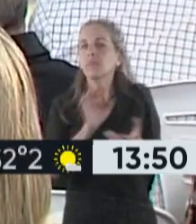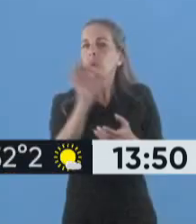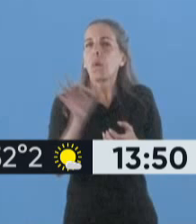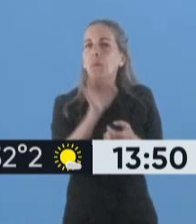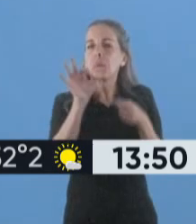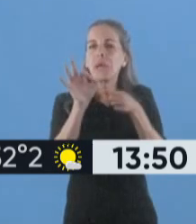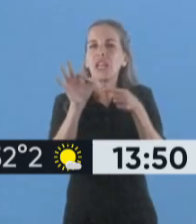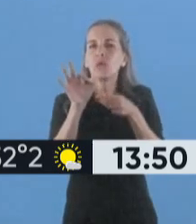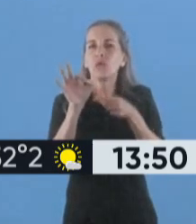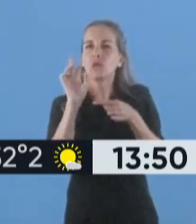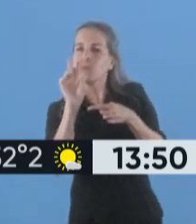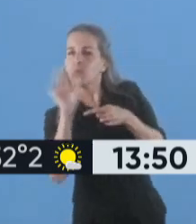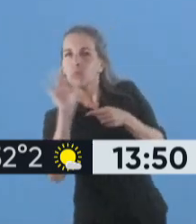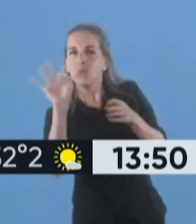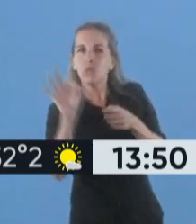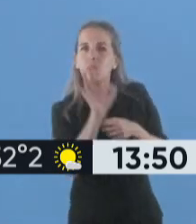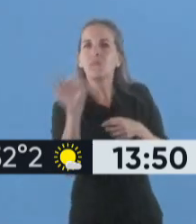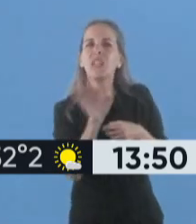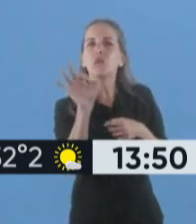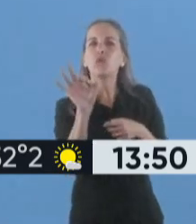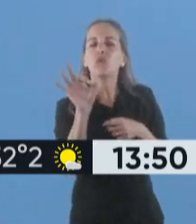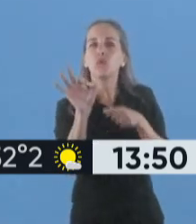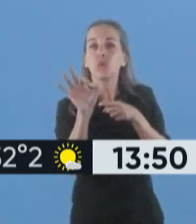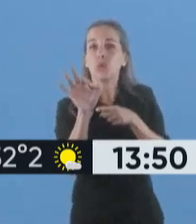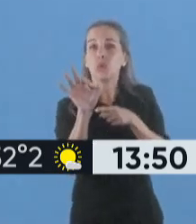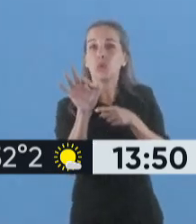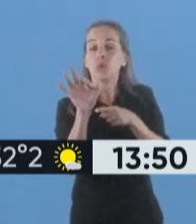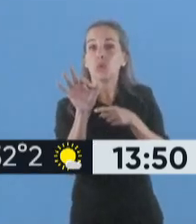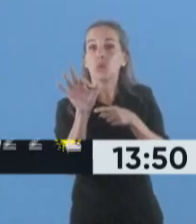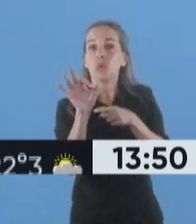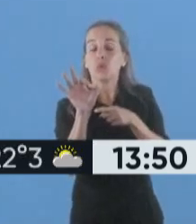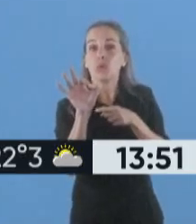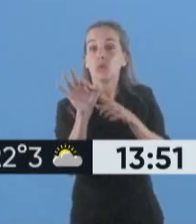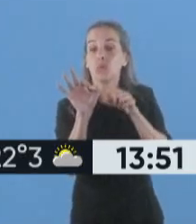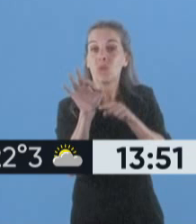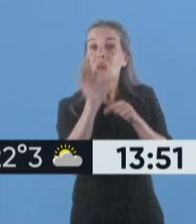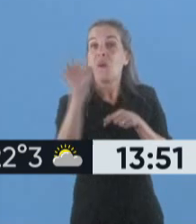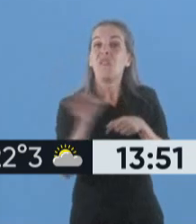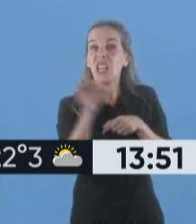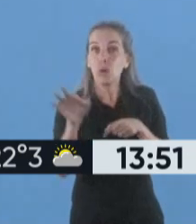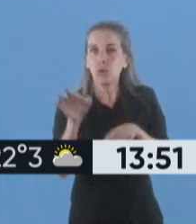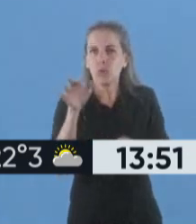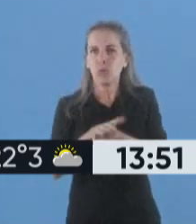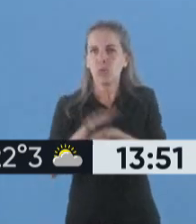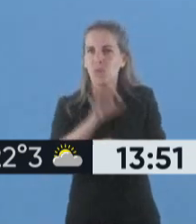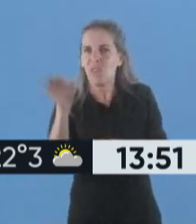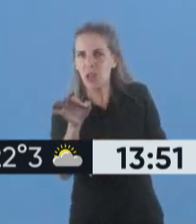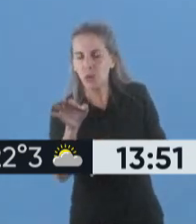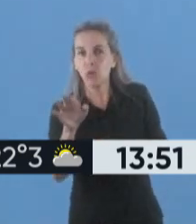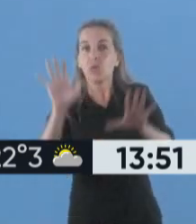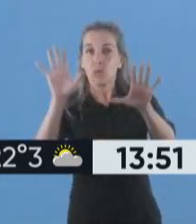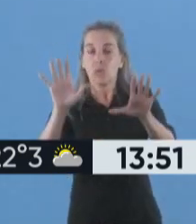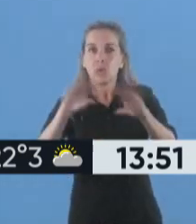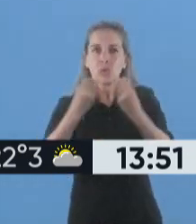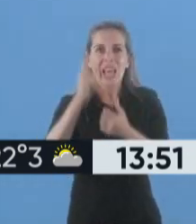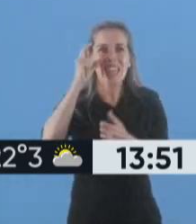virus imperceptible a la vista humana y se fue capaz de llevarse, dicen, 10 millones de vidas de